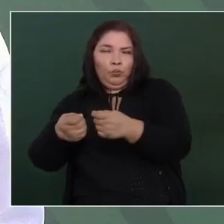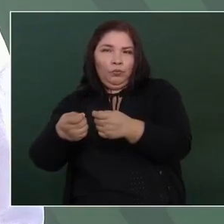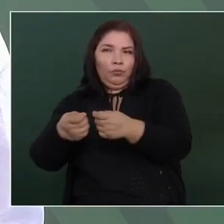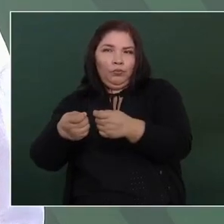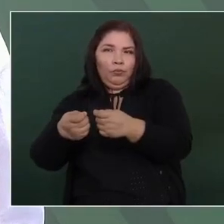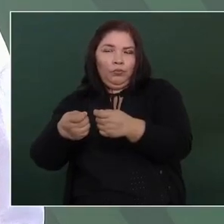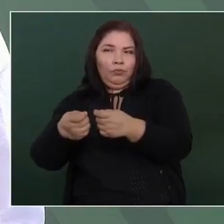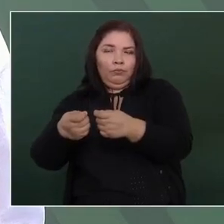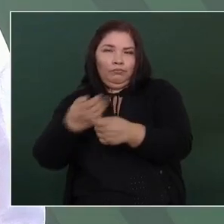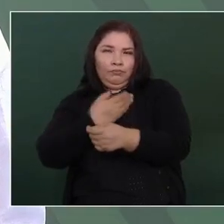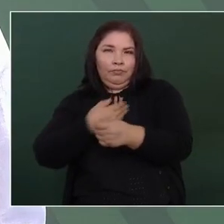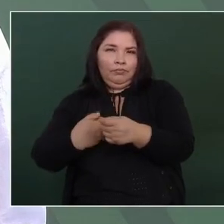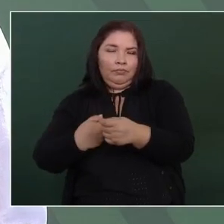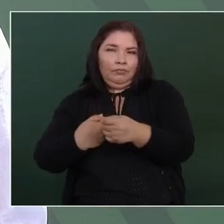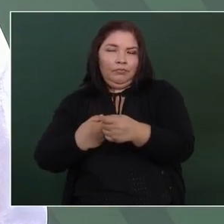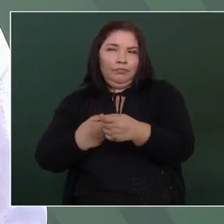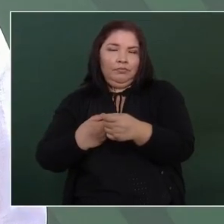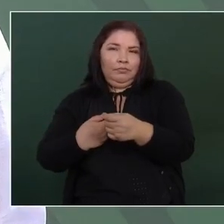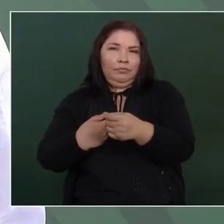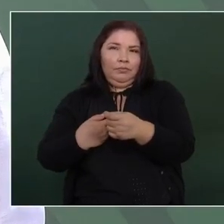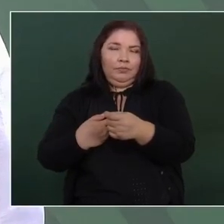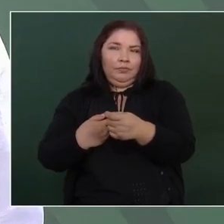y